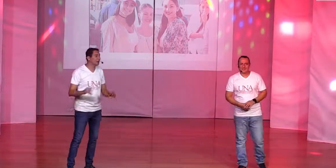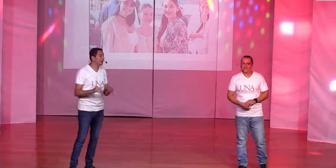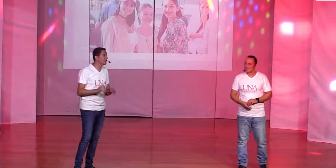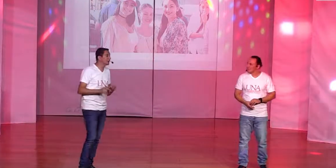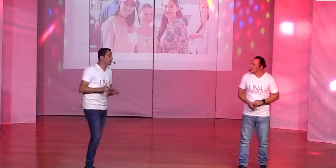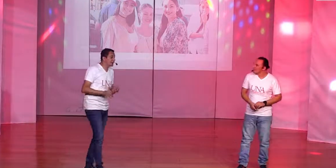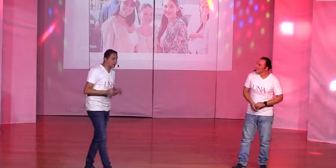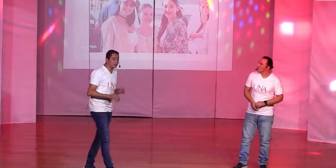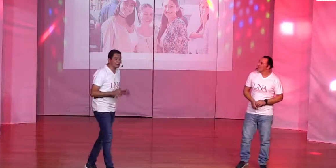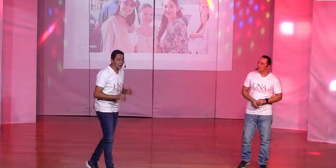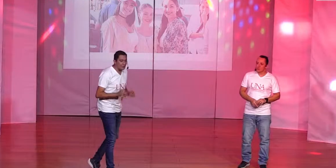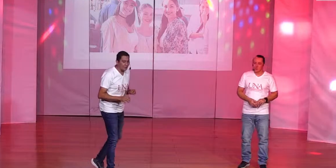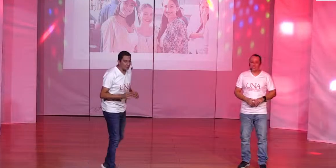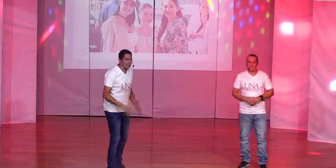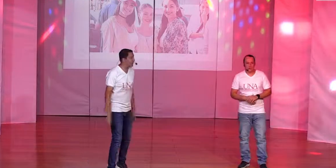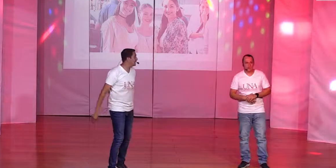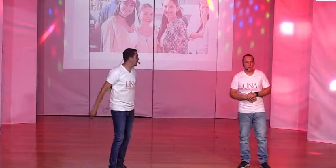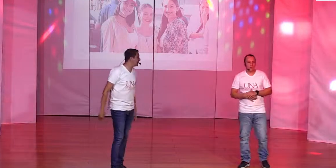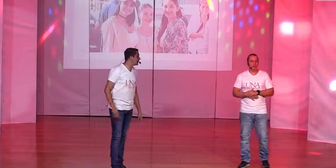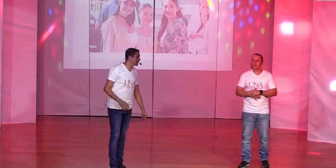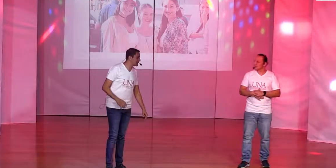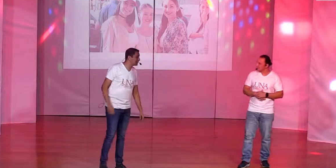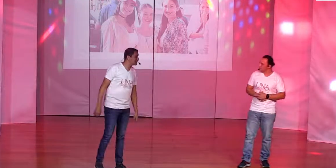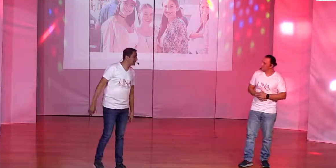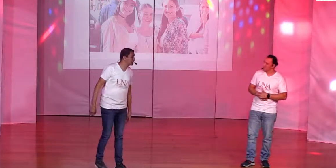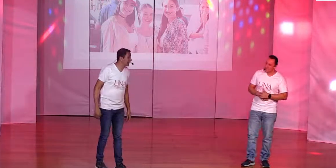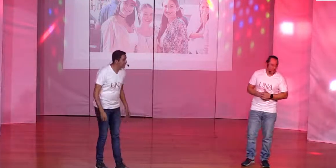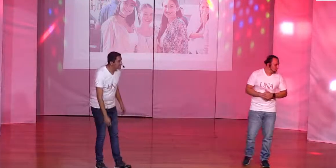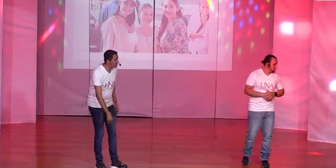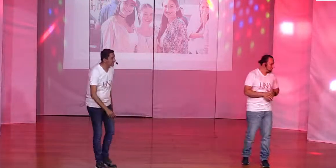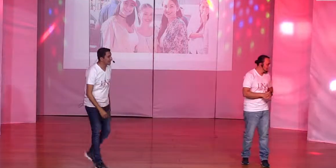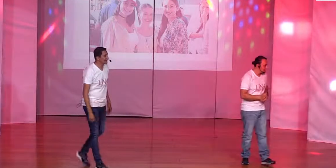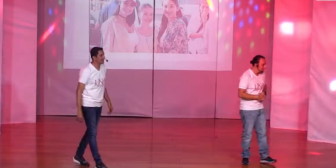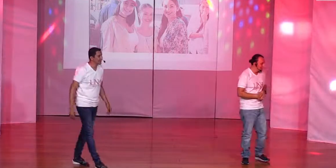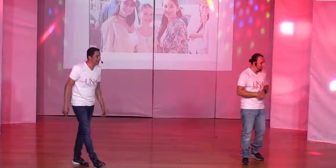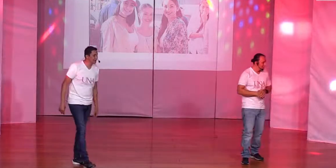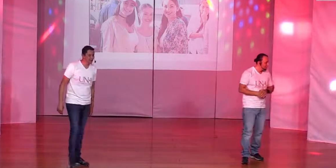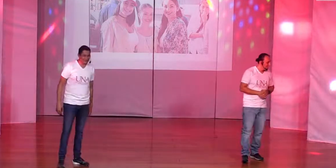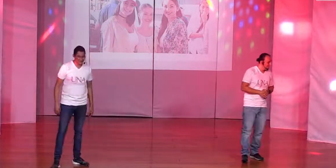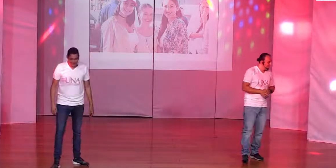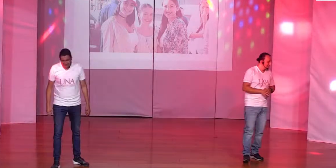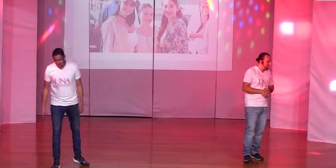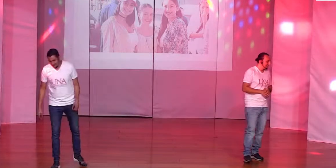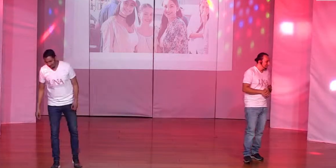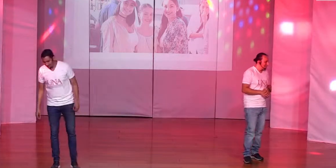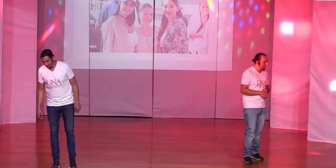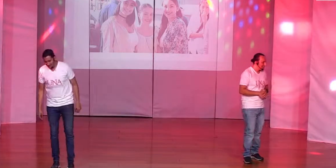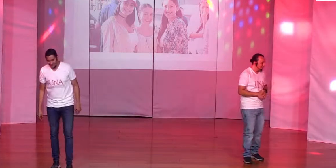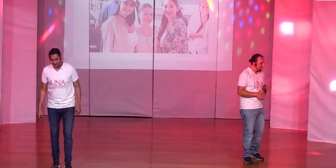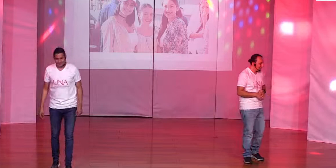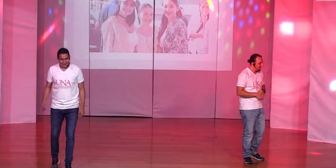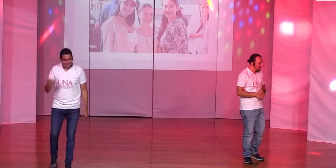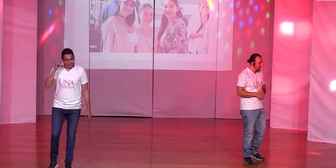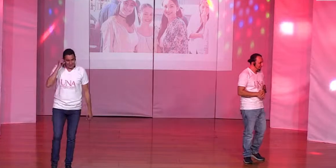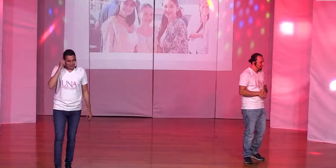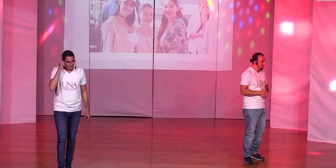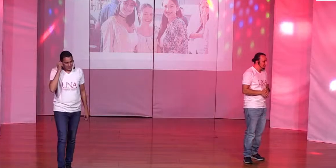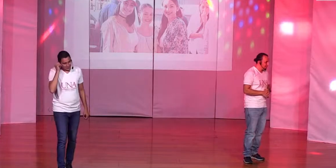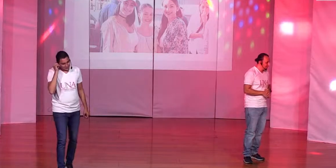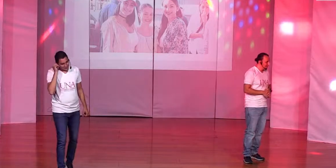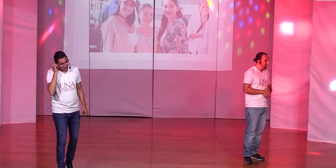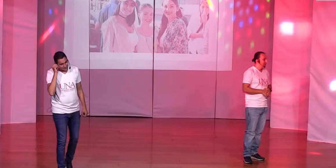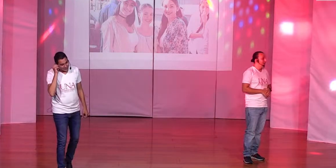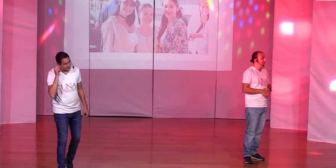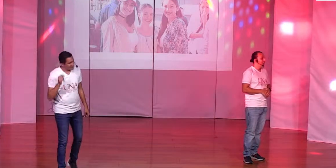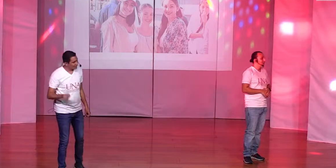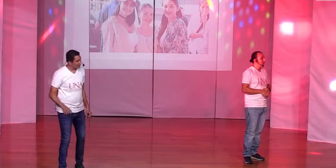que pongan ahí dónde está ubicado, el Departamento de Salud. Estefanía Rodríguez, ¿sí? Costado norte del edificio administrativo de la